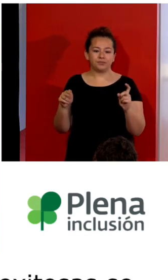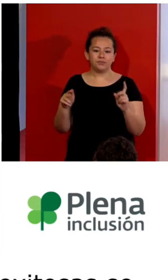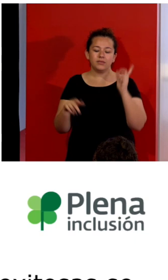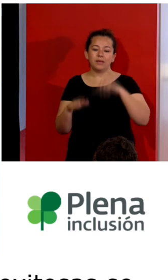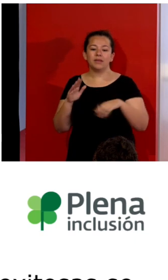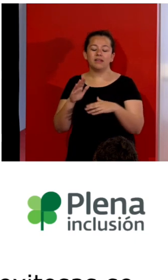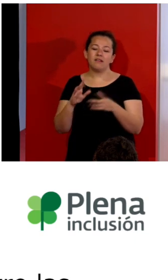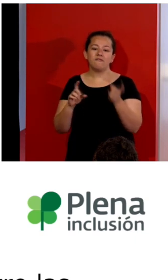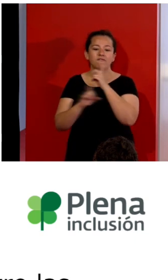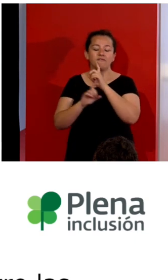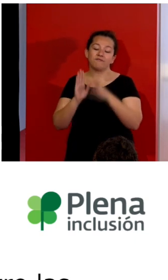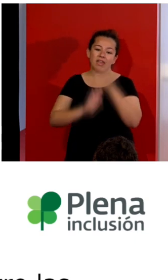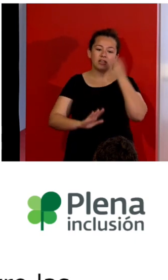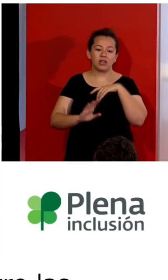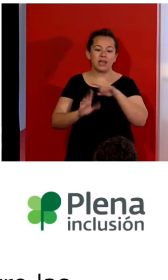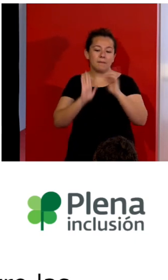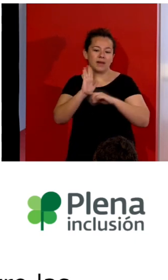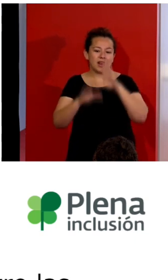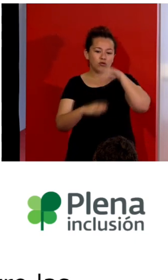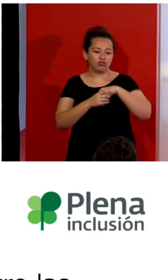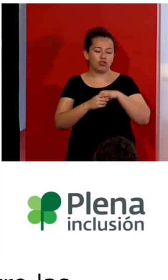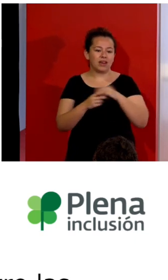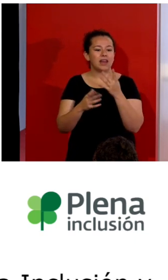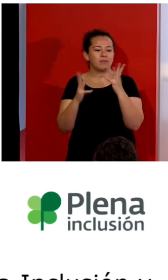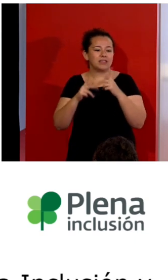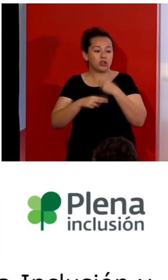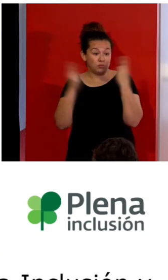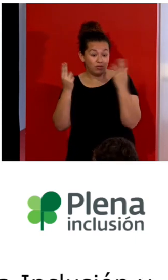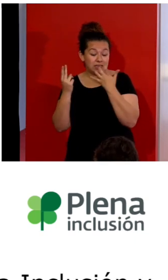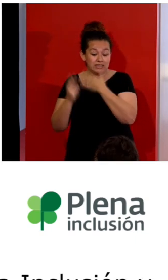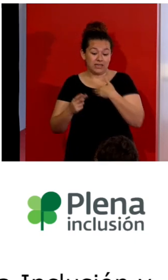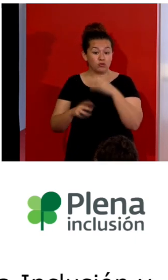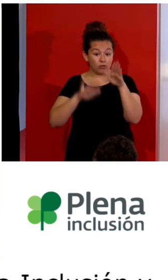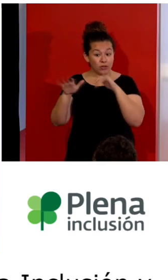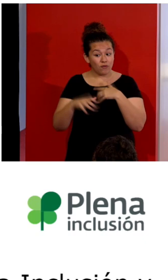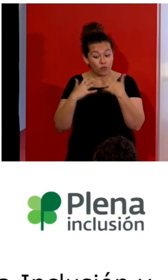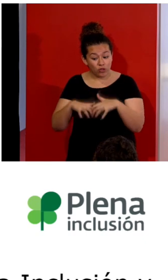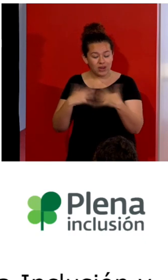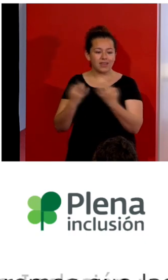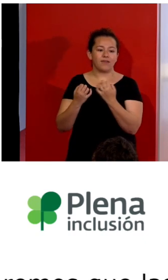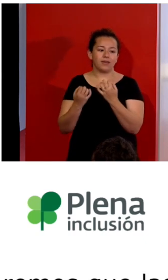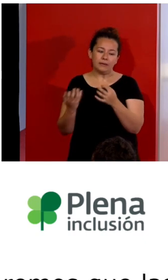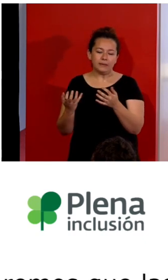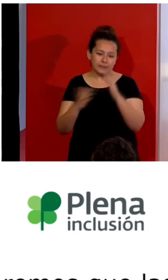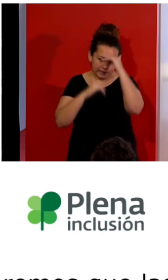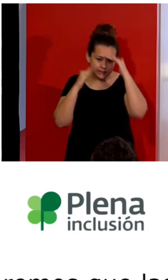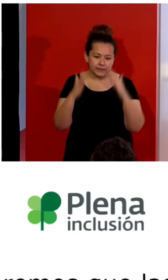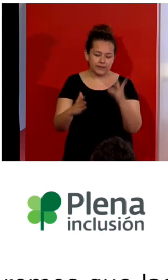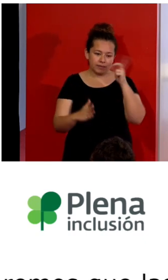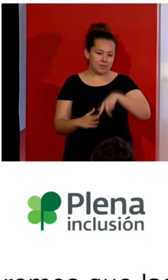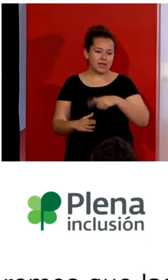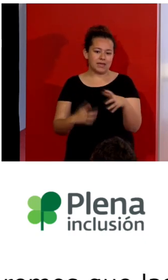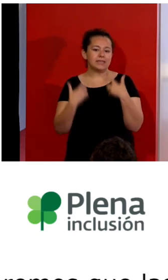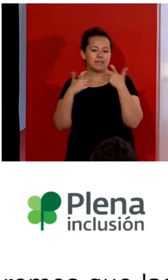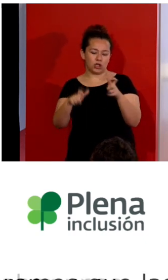federaciones de plena inclusión y las administraciones públicas. Si queremos que las convocatorias funcionen, tiene que haber una implicación, desde luego, del propio sector